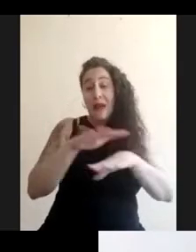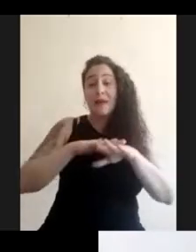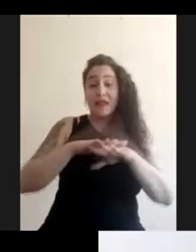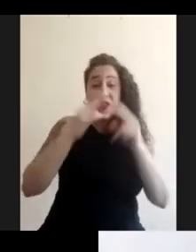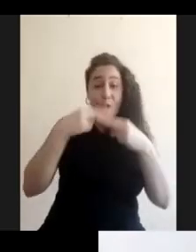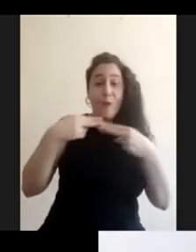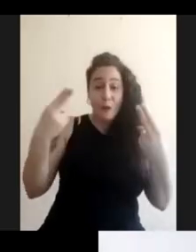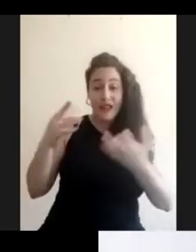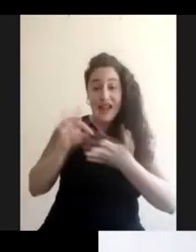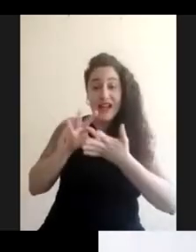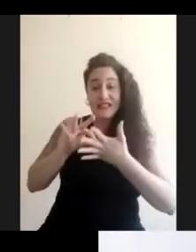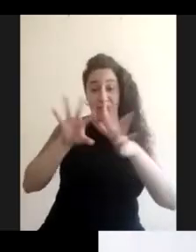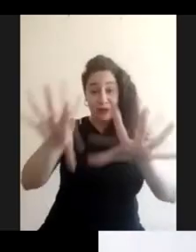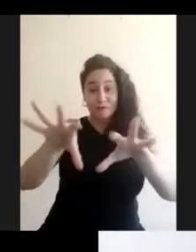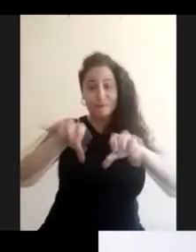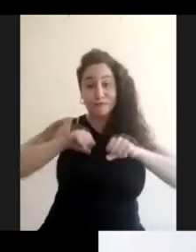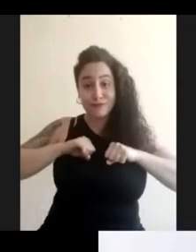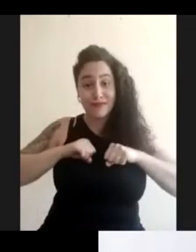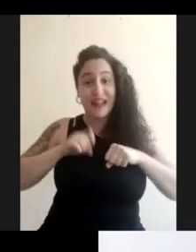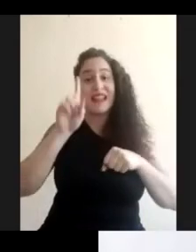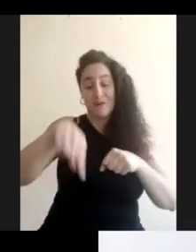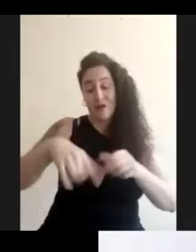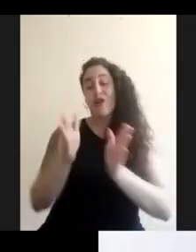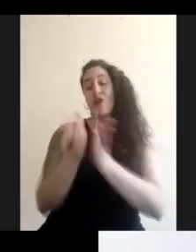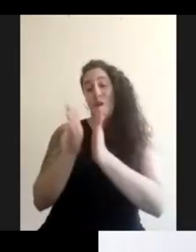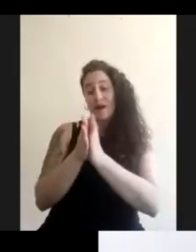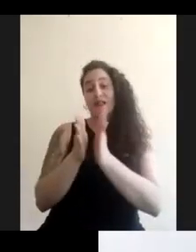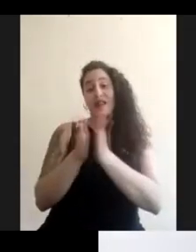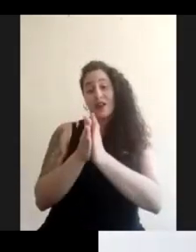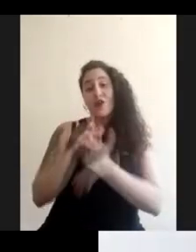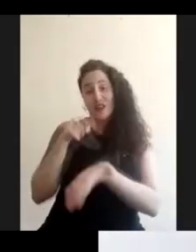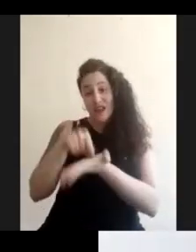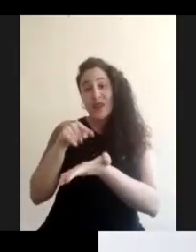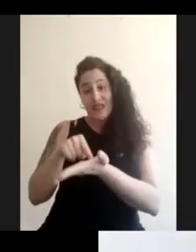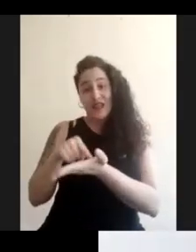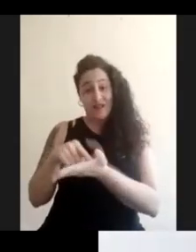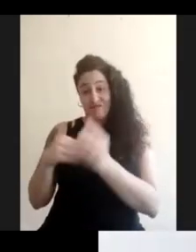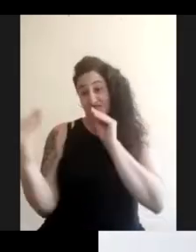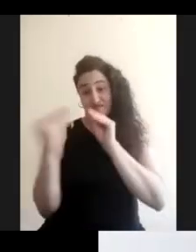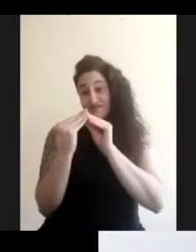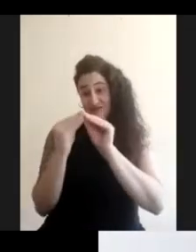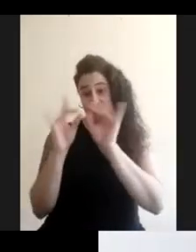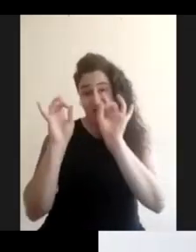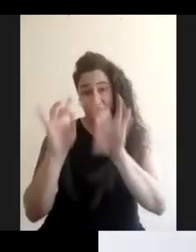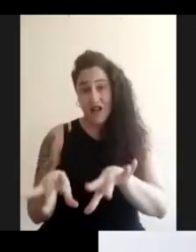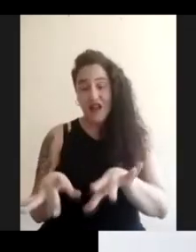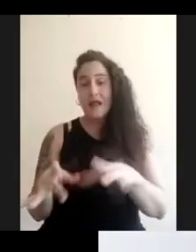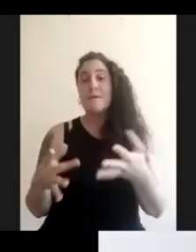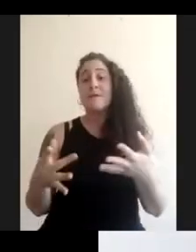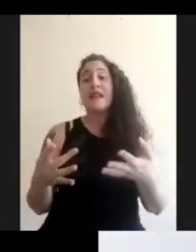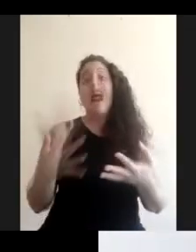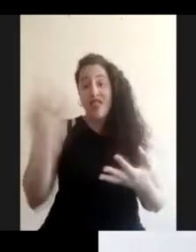administración pública, que es también lo que los compañeros reivindican y demás, no dependería